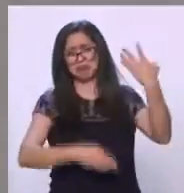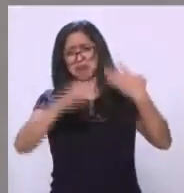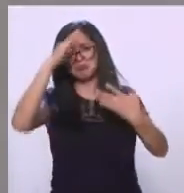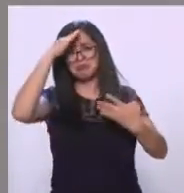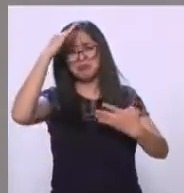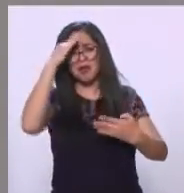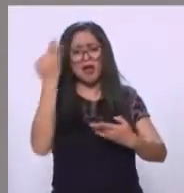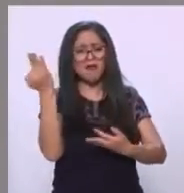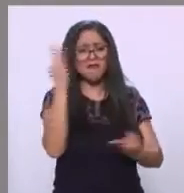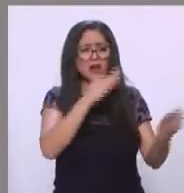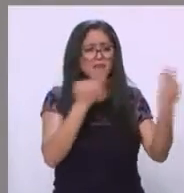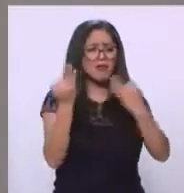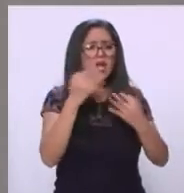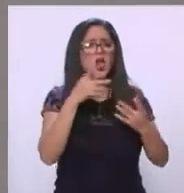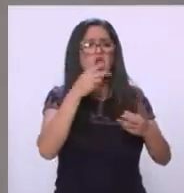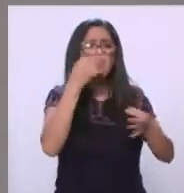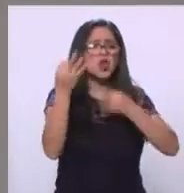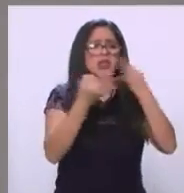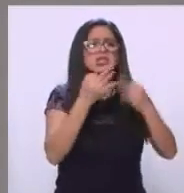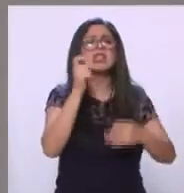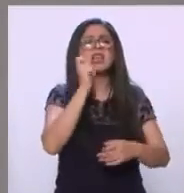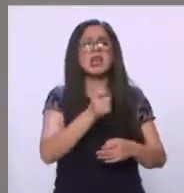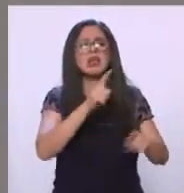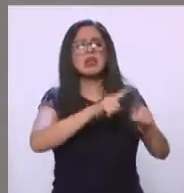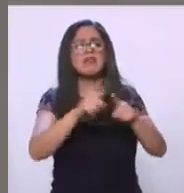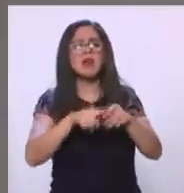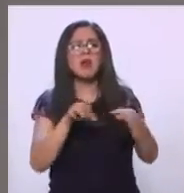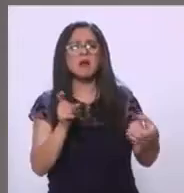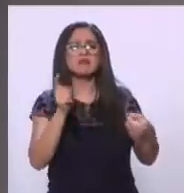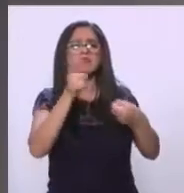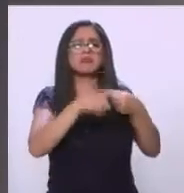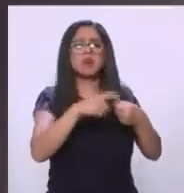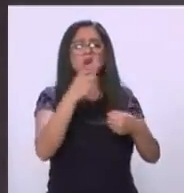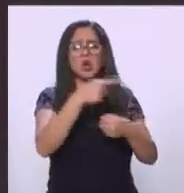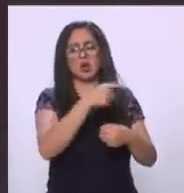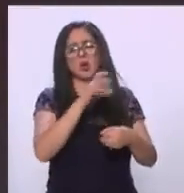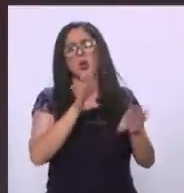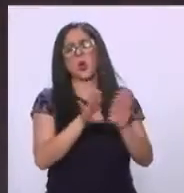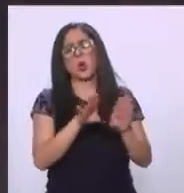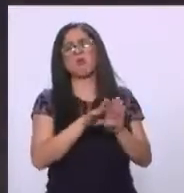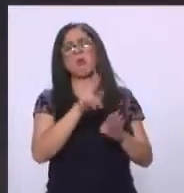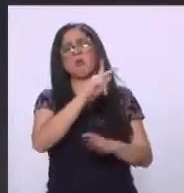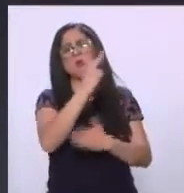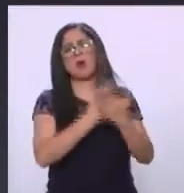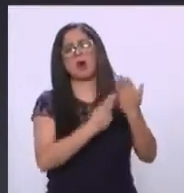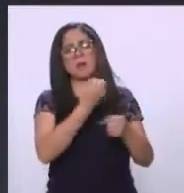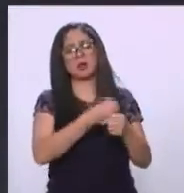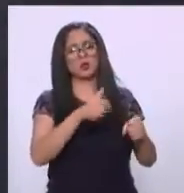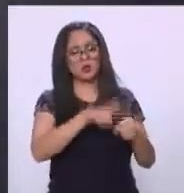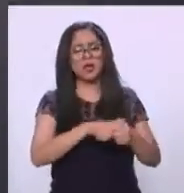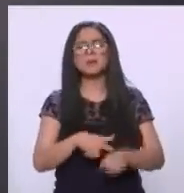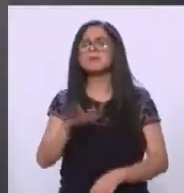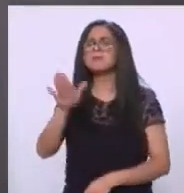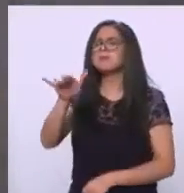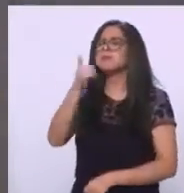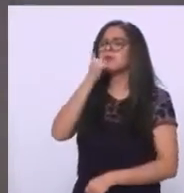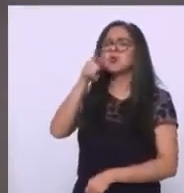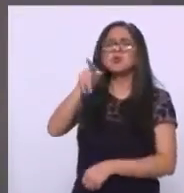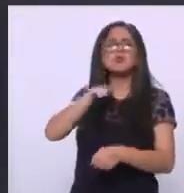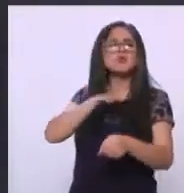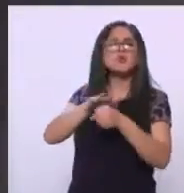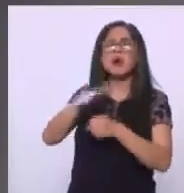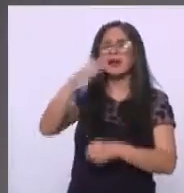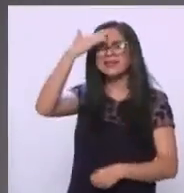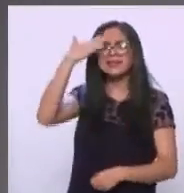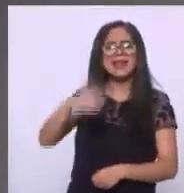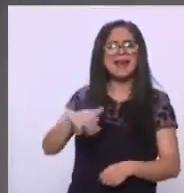programas sociales. ¿Cuáles son las noticias falsas clave o las más representativas que has visto? Además